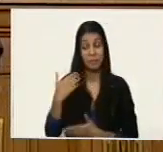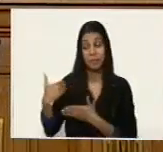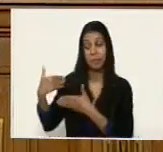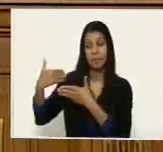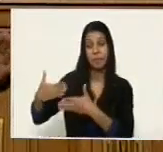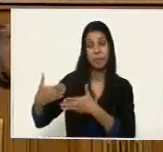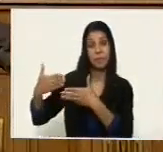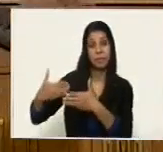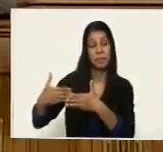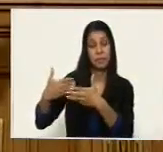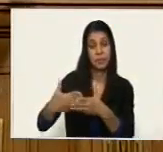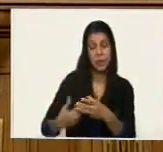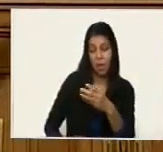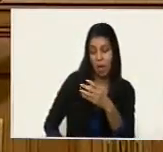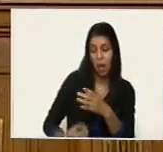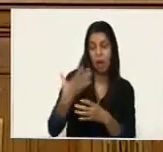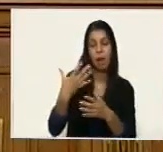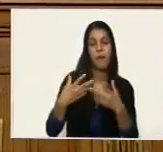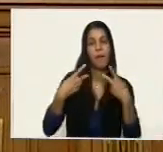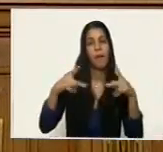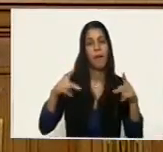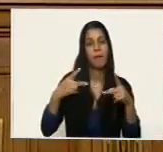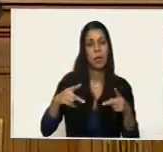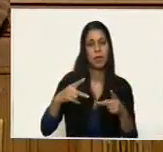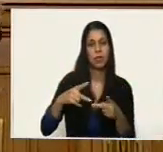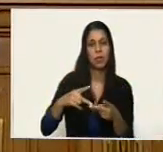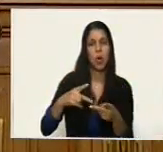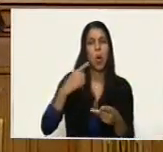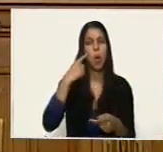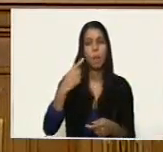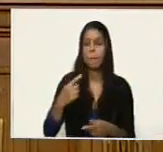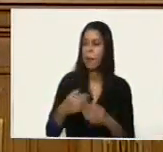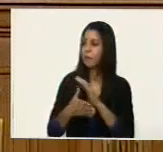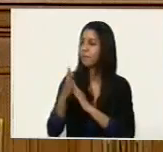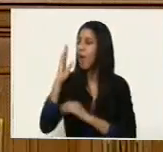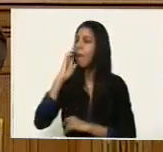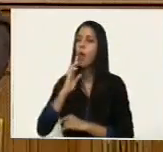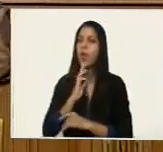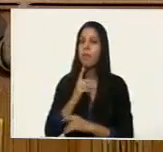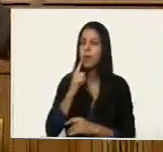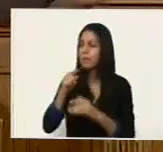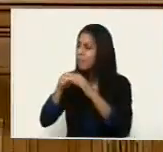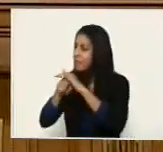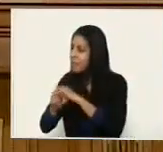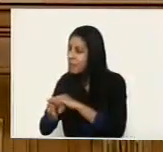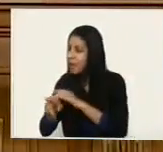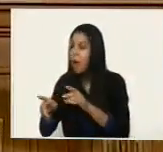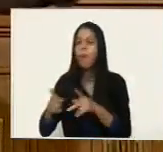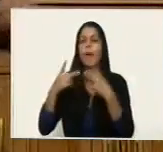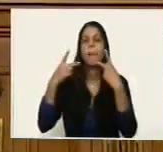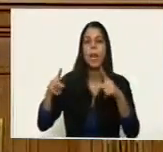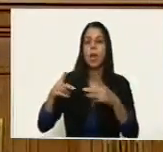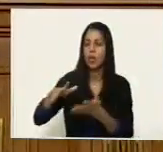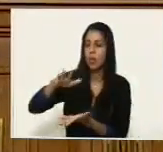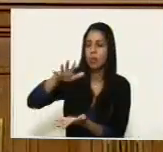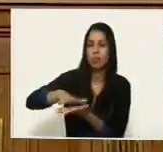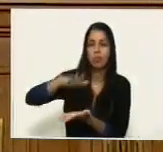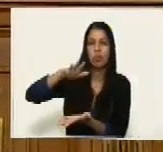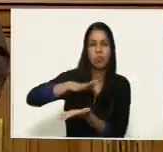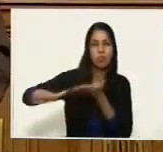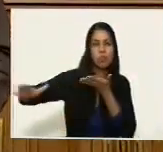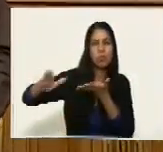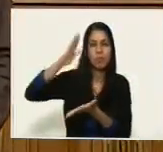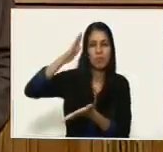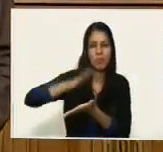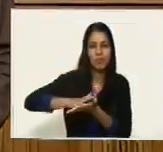que esa imprenta que uno se emociona cuando uno va hacia Bolívar y va a la sede del Correo del Orinoco y la ve allí, donde hicieron